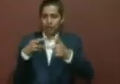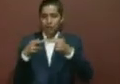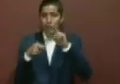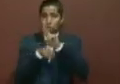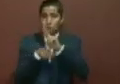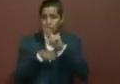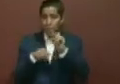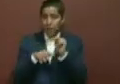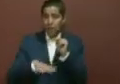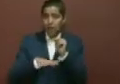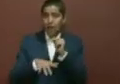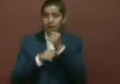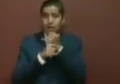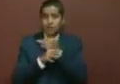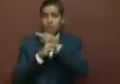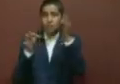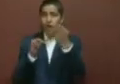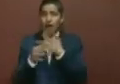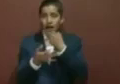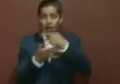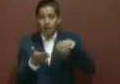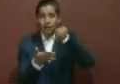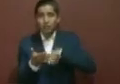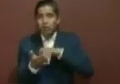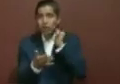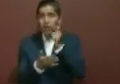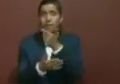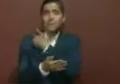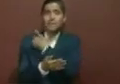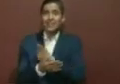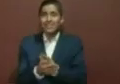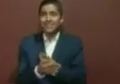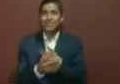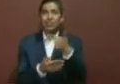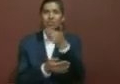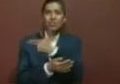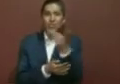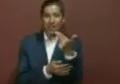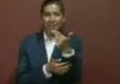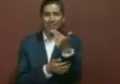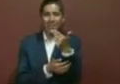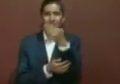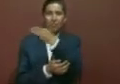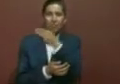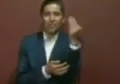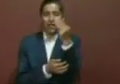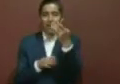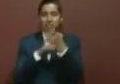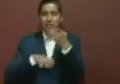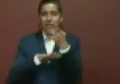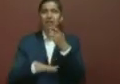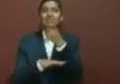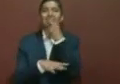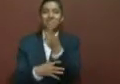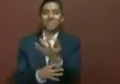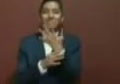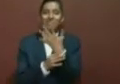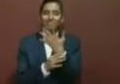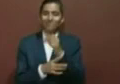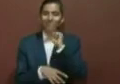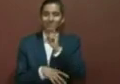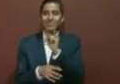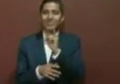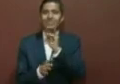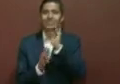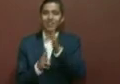Uruapan tienen información de algunas cancelaciones, porque el presidente de la Asociación de Hoteles y Moteles del Estado decía que sí había reportes